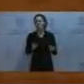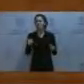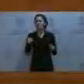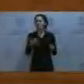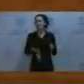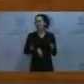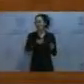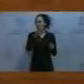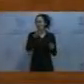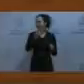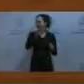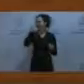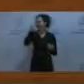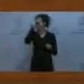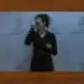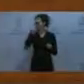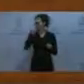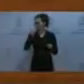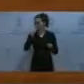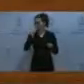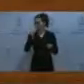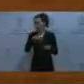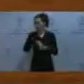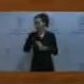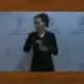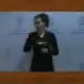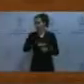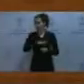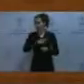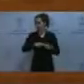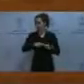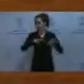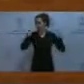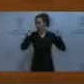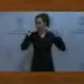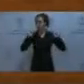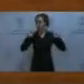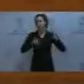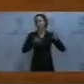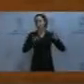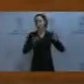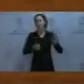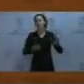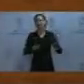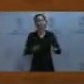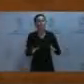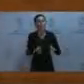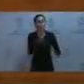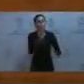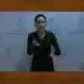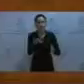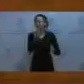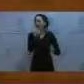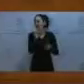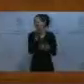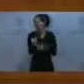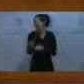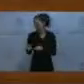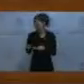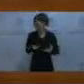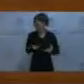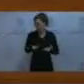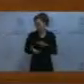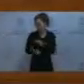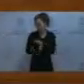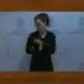años, es decir, no debía estar ni en política. Pero bueno, seguramente le haya pasado a usted la nota, ¿no? Mire, yo no sé si se